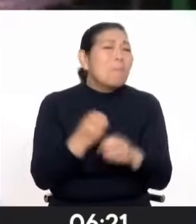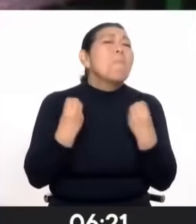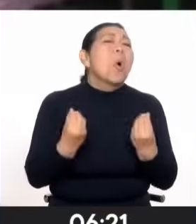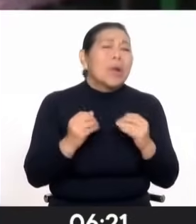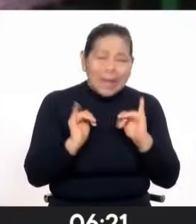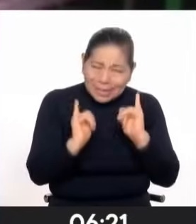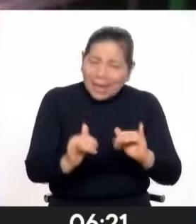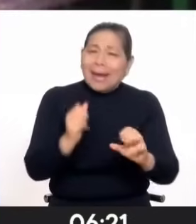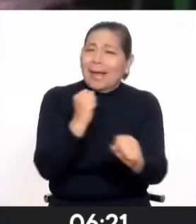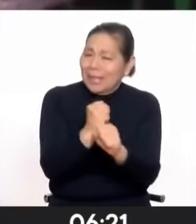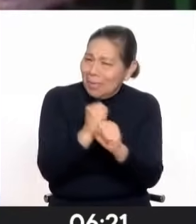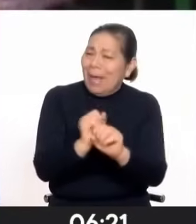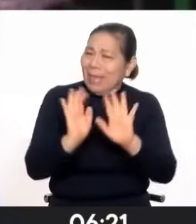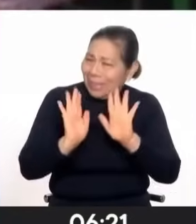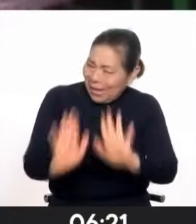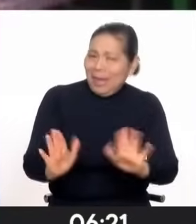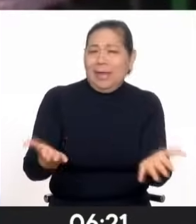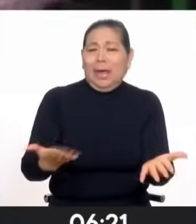nos dejan trabajar?